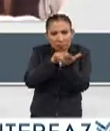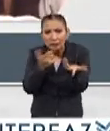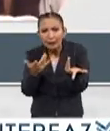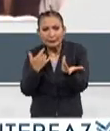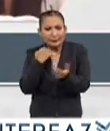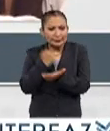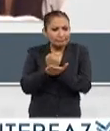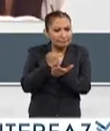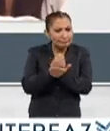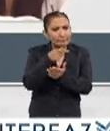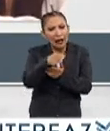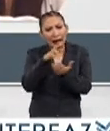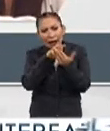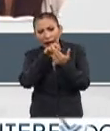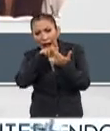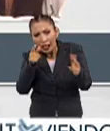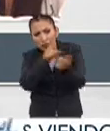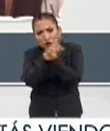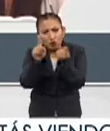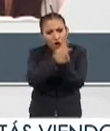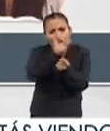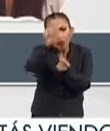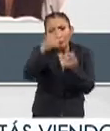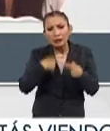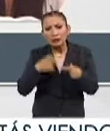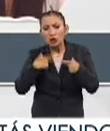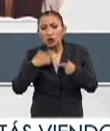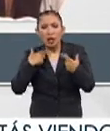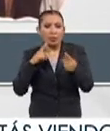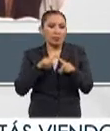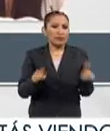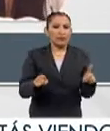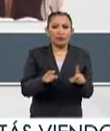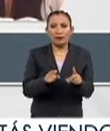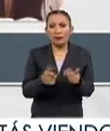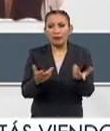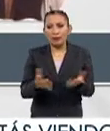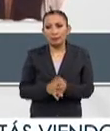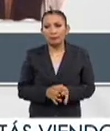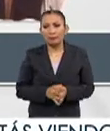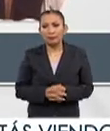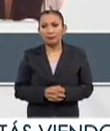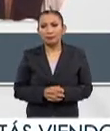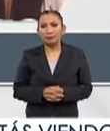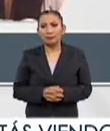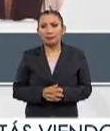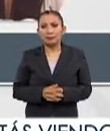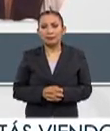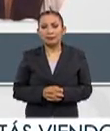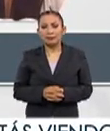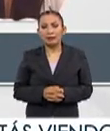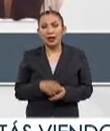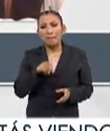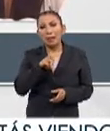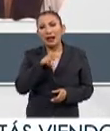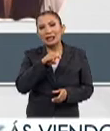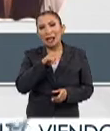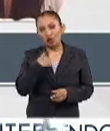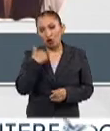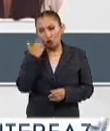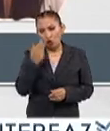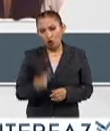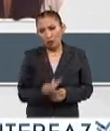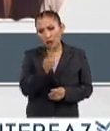te forza a relacionarte con otro tipo de ideas, con otro tipo de costumbres. María del Carmen, yo te